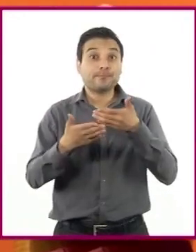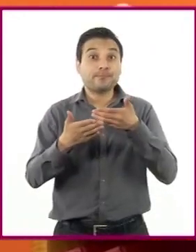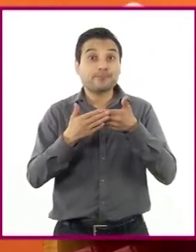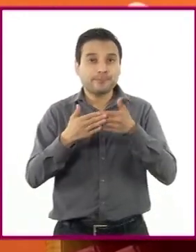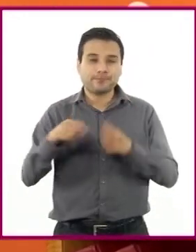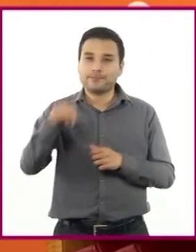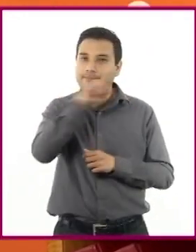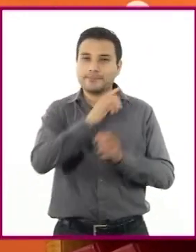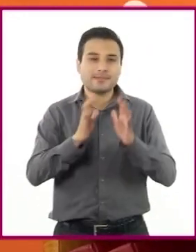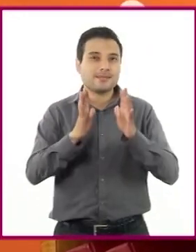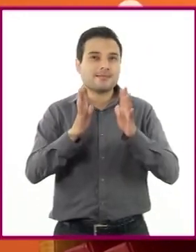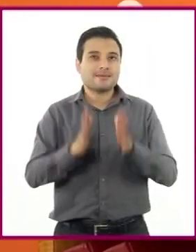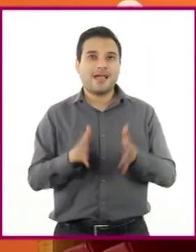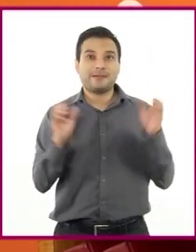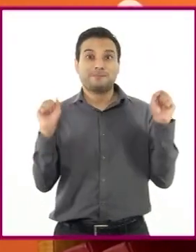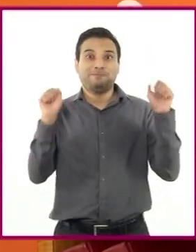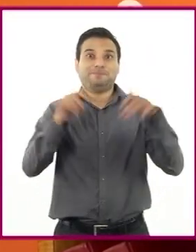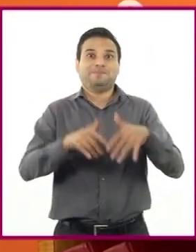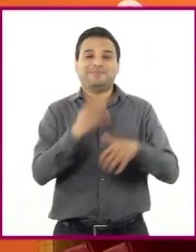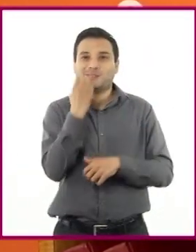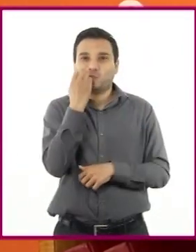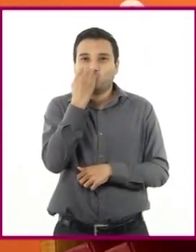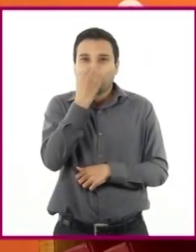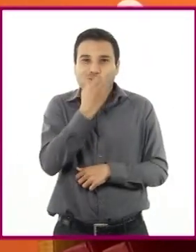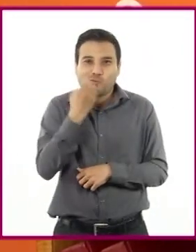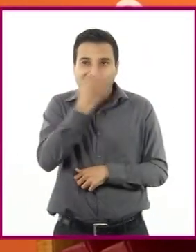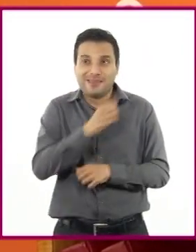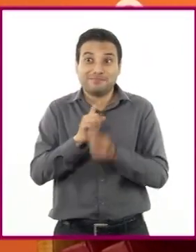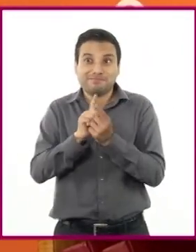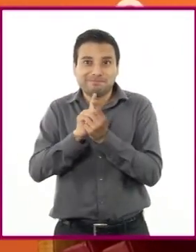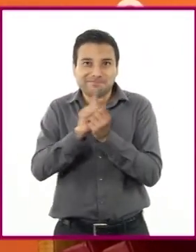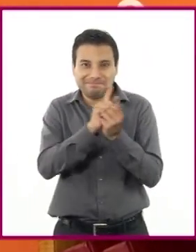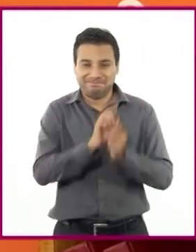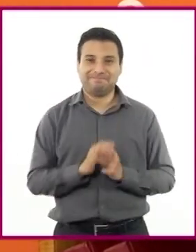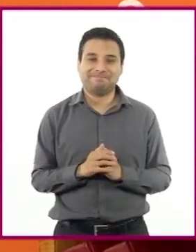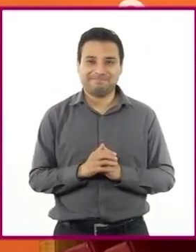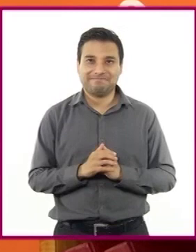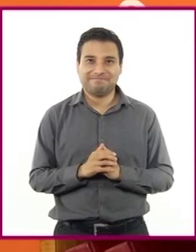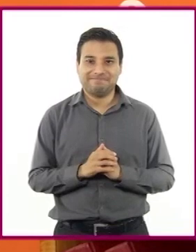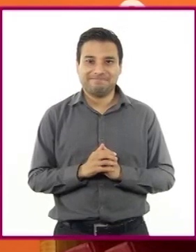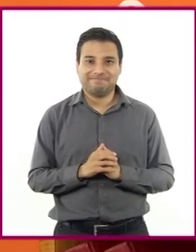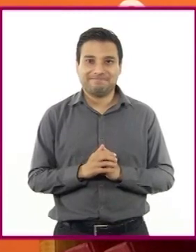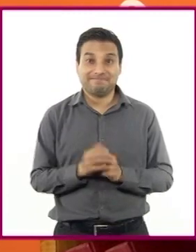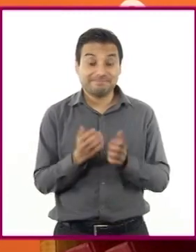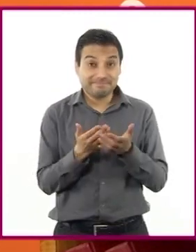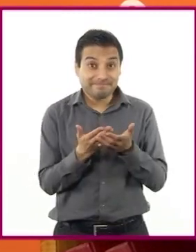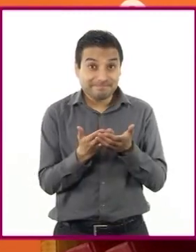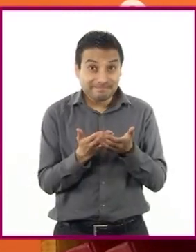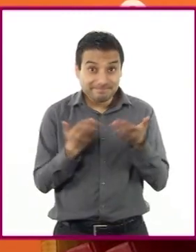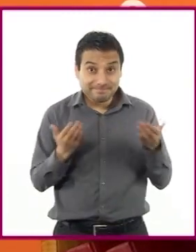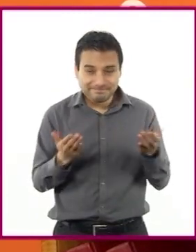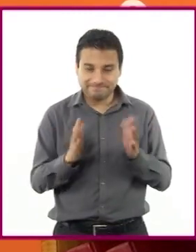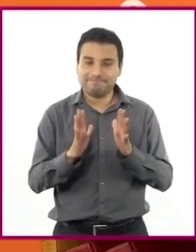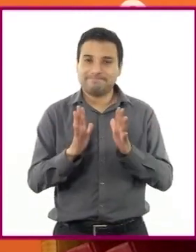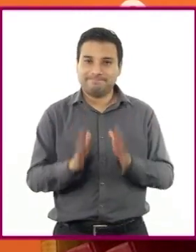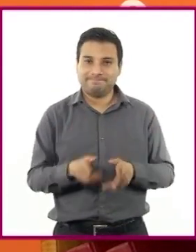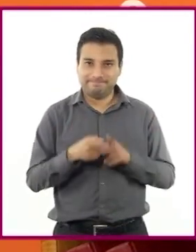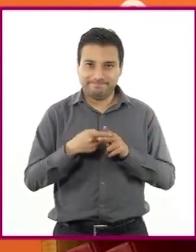aprendiendo al lado de nuestras compañeras y compañeros. Ahora sí, es momento de iniciar.